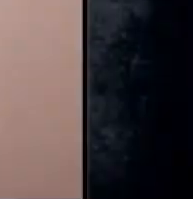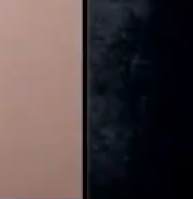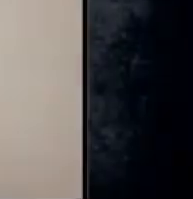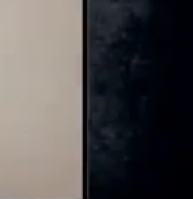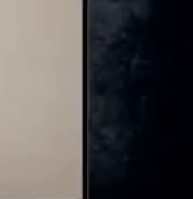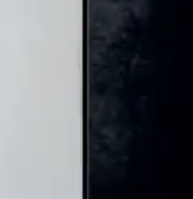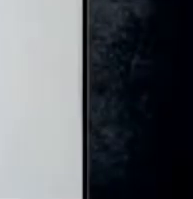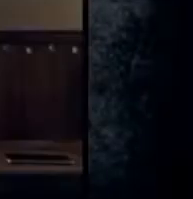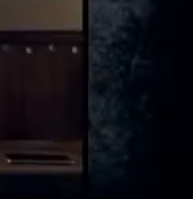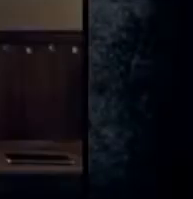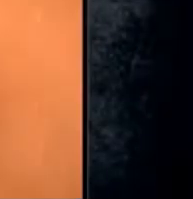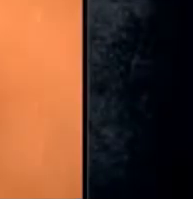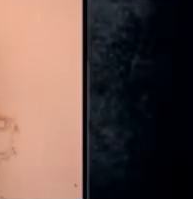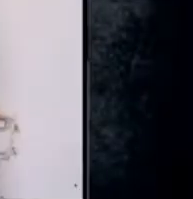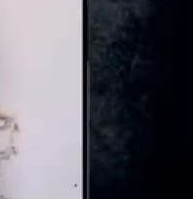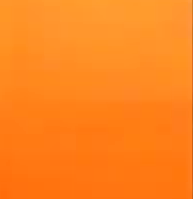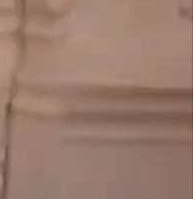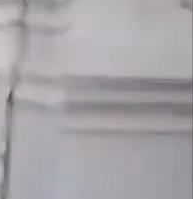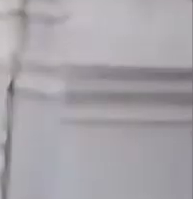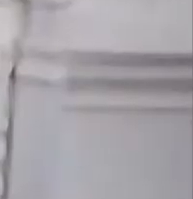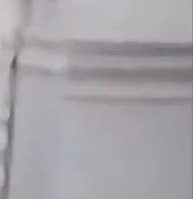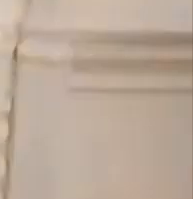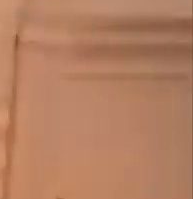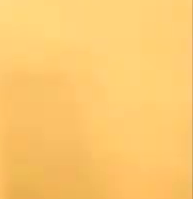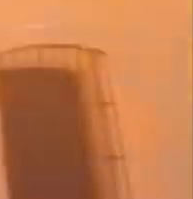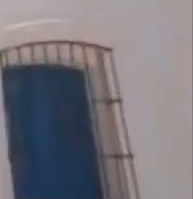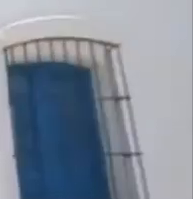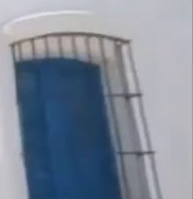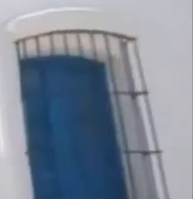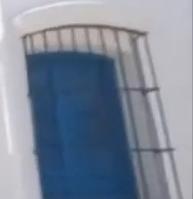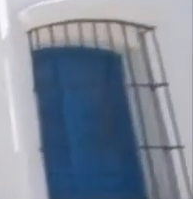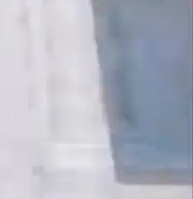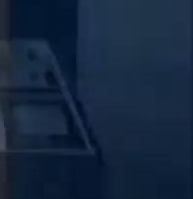bueno i